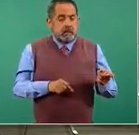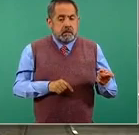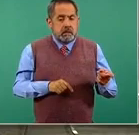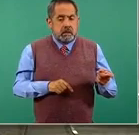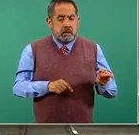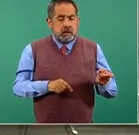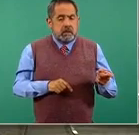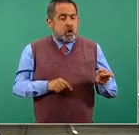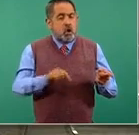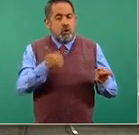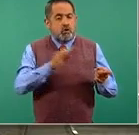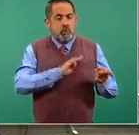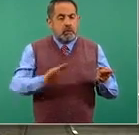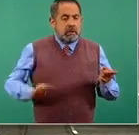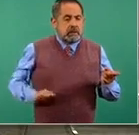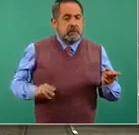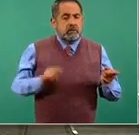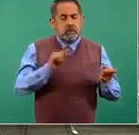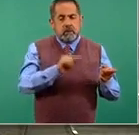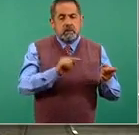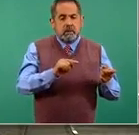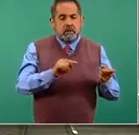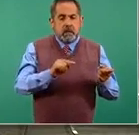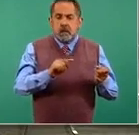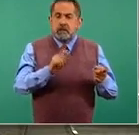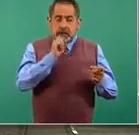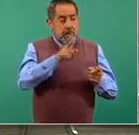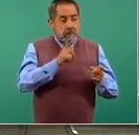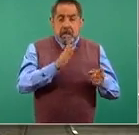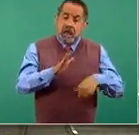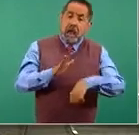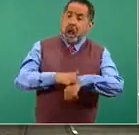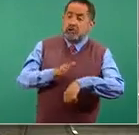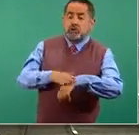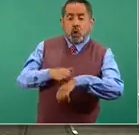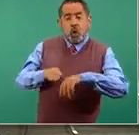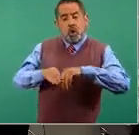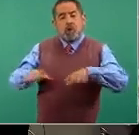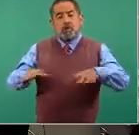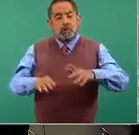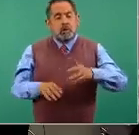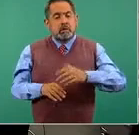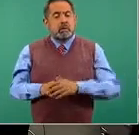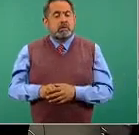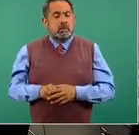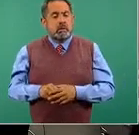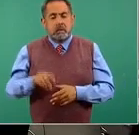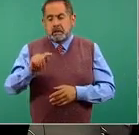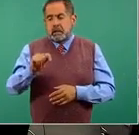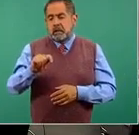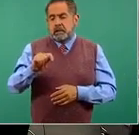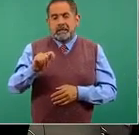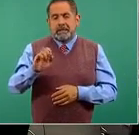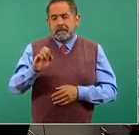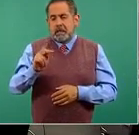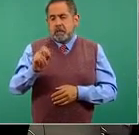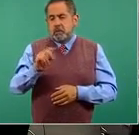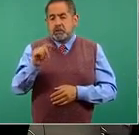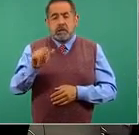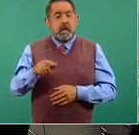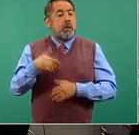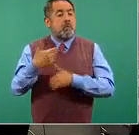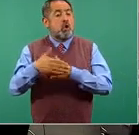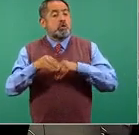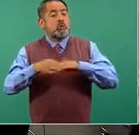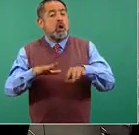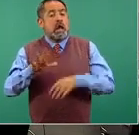en otro municipio les habían avisado en Tepoztlán que iban a llegar 5,000